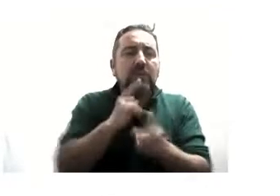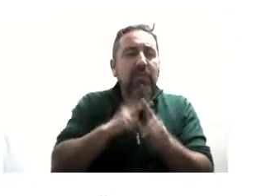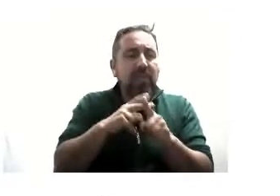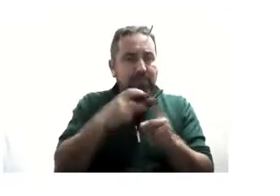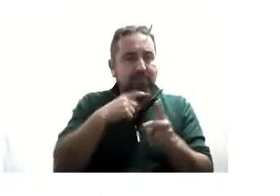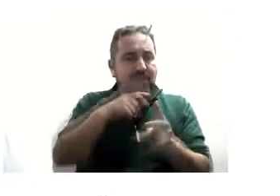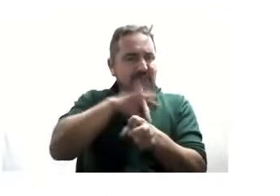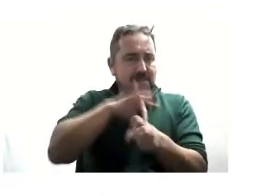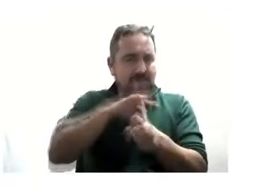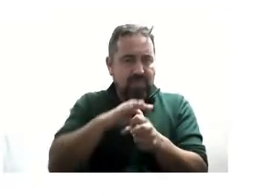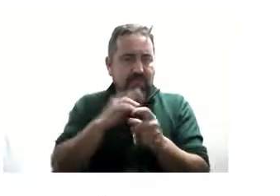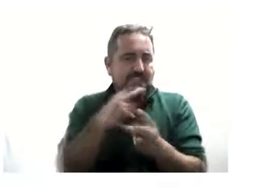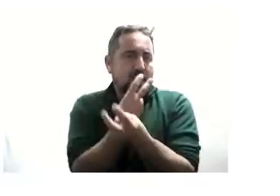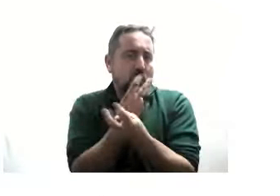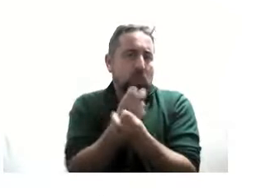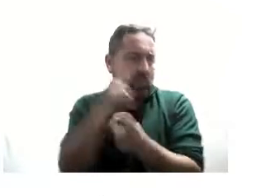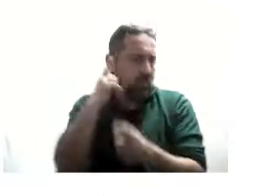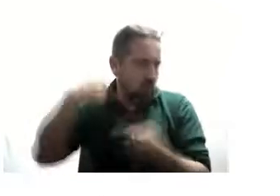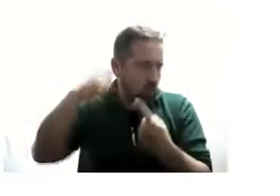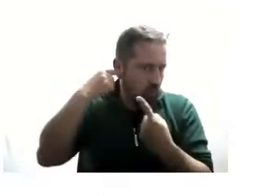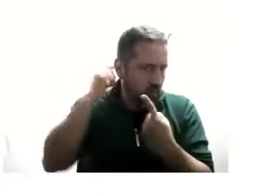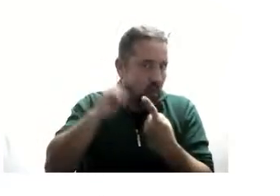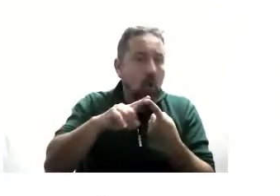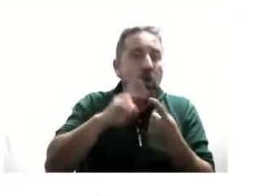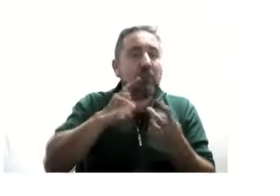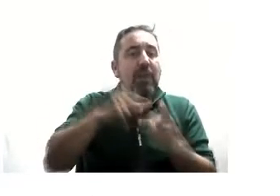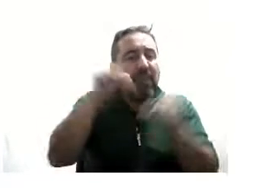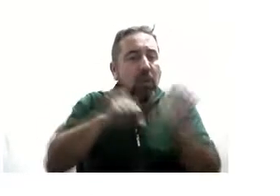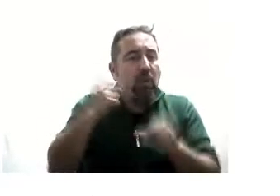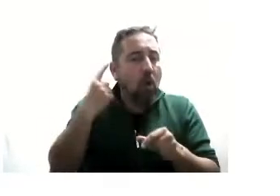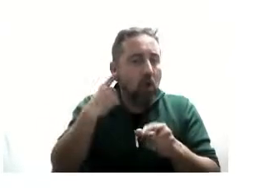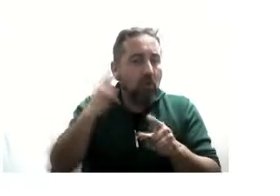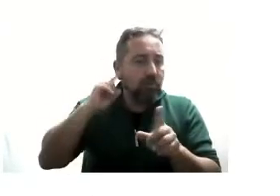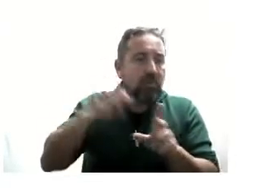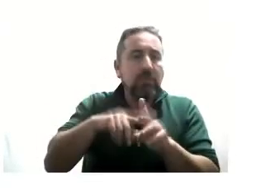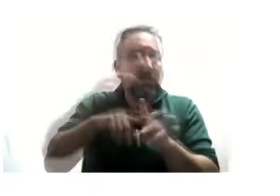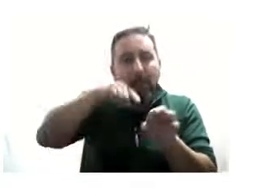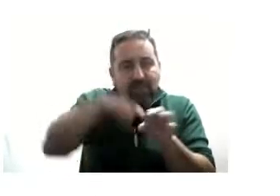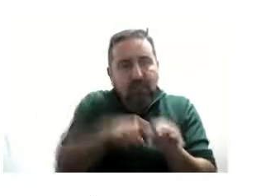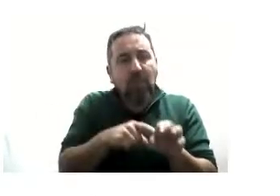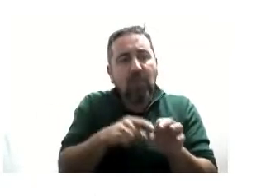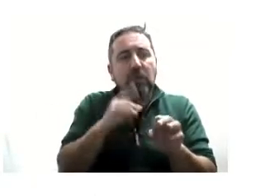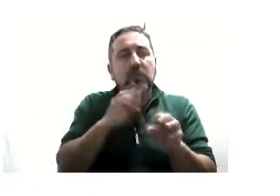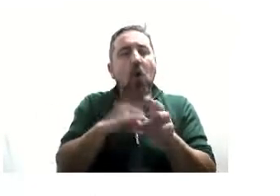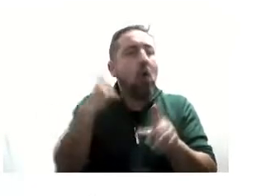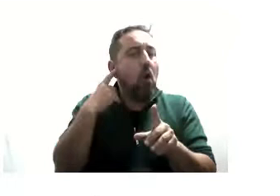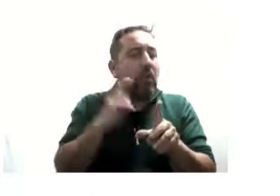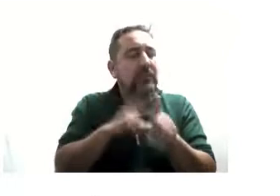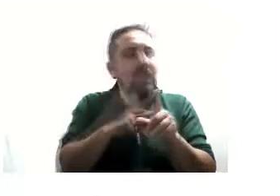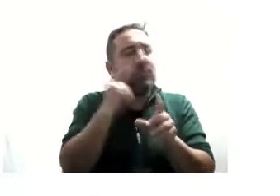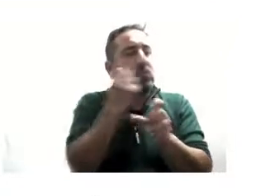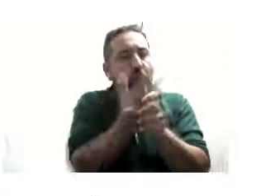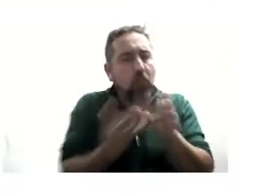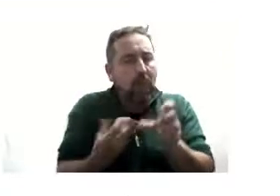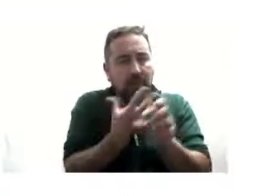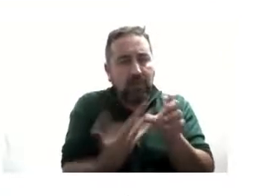es una enfermedad muy, muy concreta, o la cirugía del oído crónico para las personas que tenían perforaciones, oídos que supuraban, con unos resultados